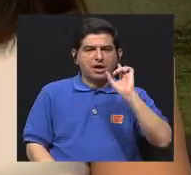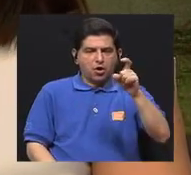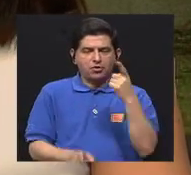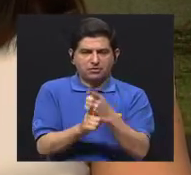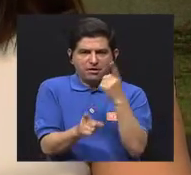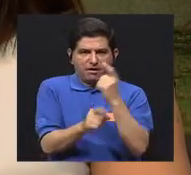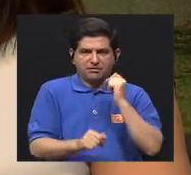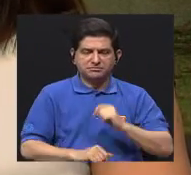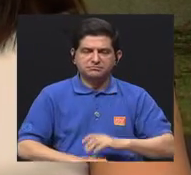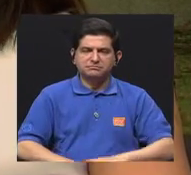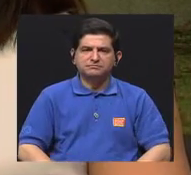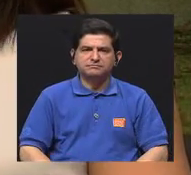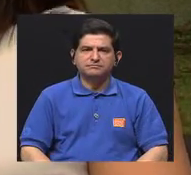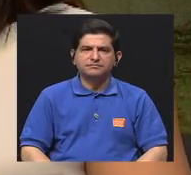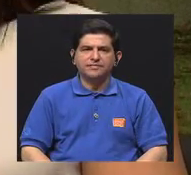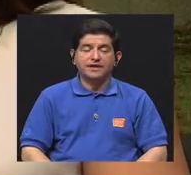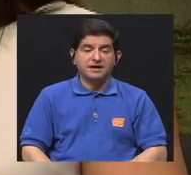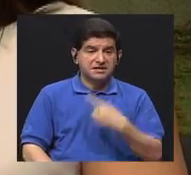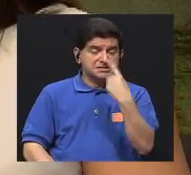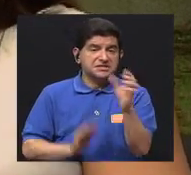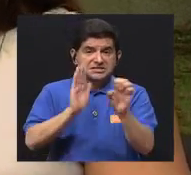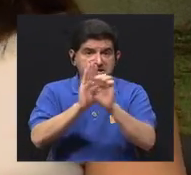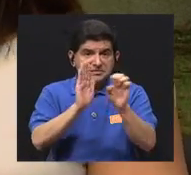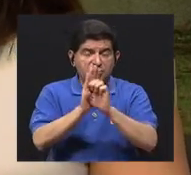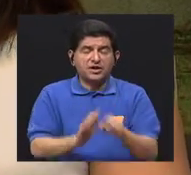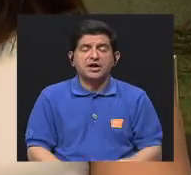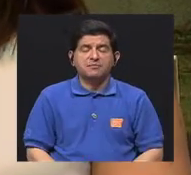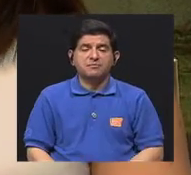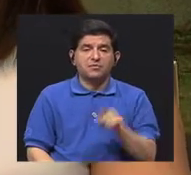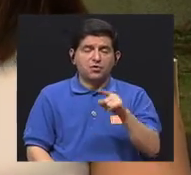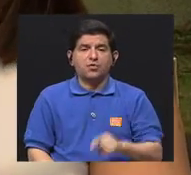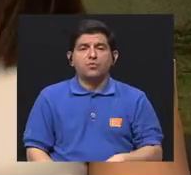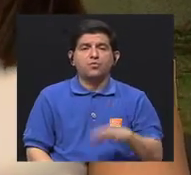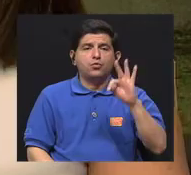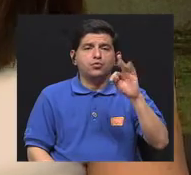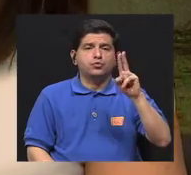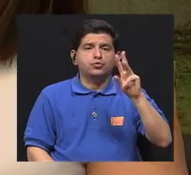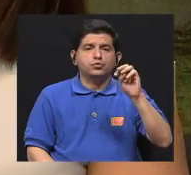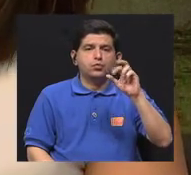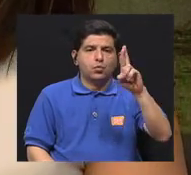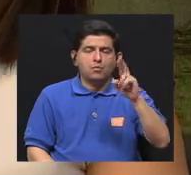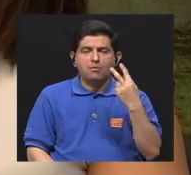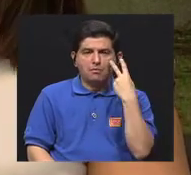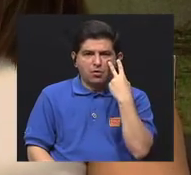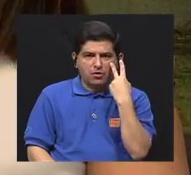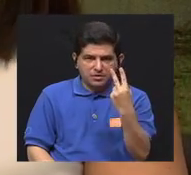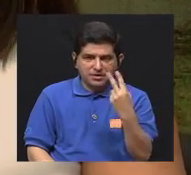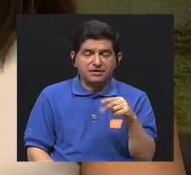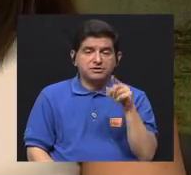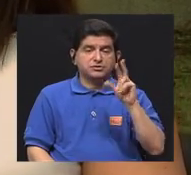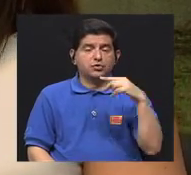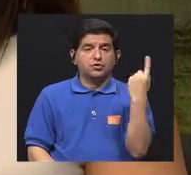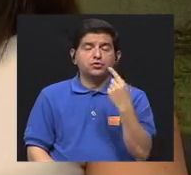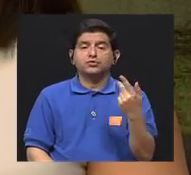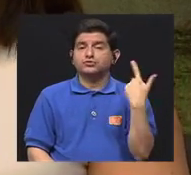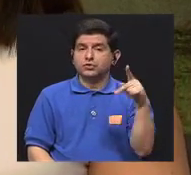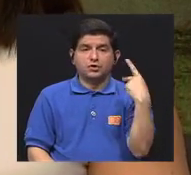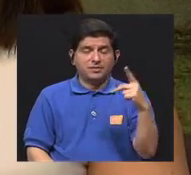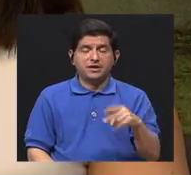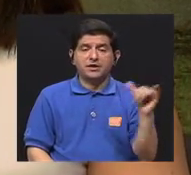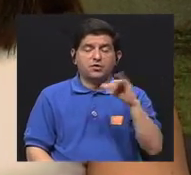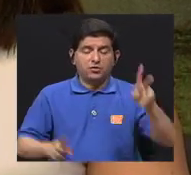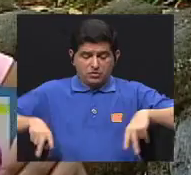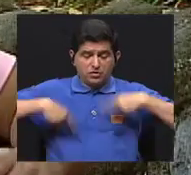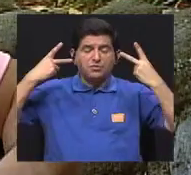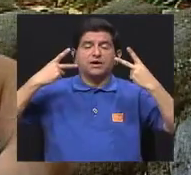diagnosticarlo adecuadamente. Porque si hablamos, por ejemplo, de un tumor ocular, está en peligro no solo la visión de ese bebé, sino incluso su vida.